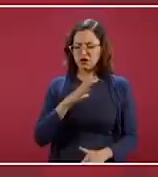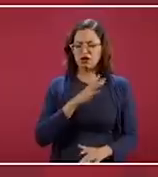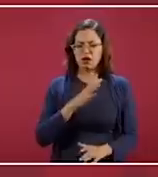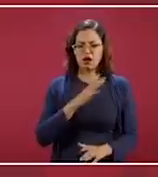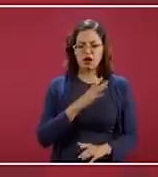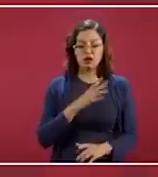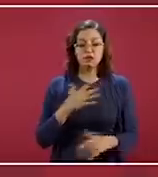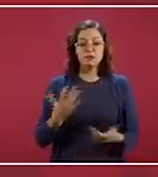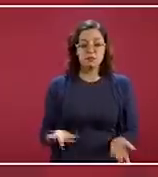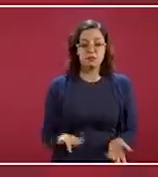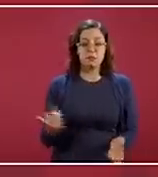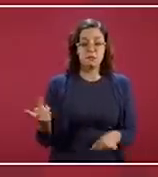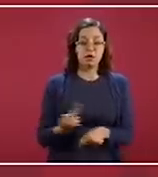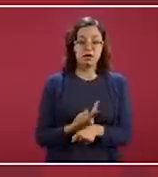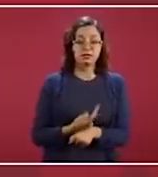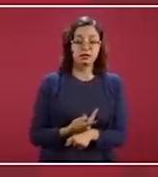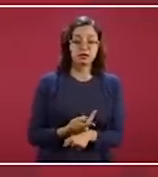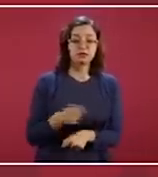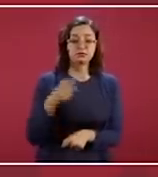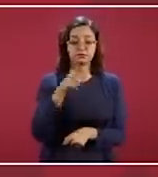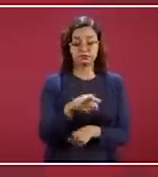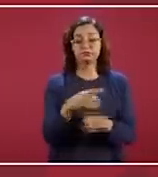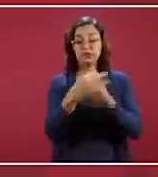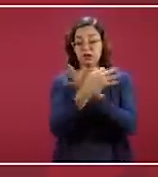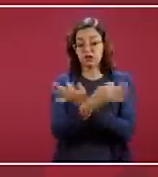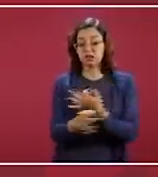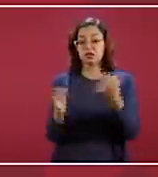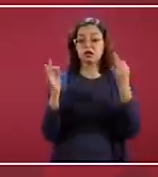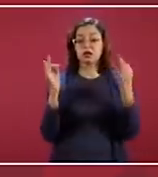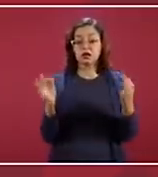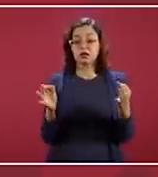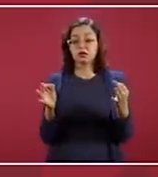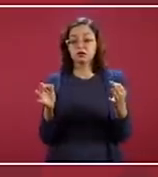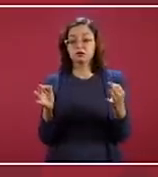esa manifestación se realiza